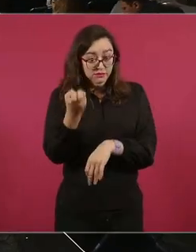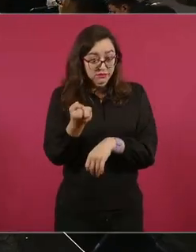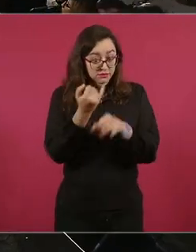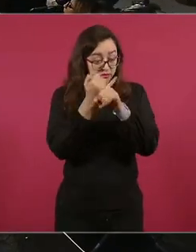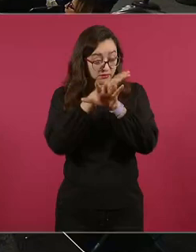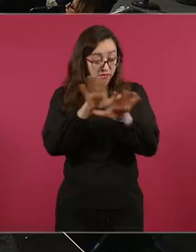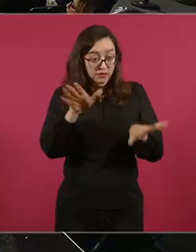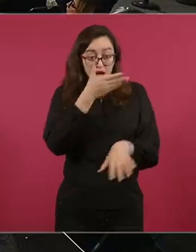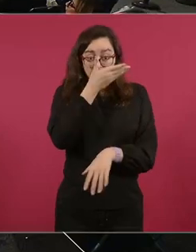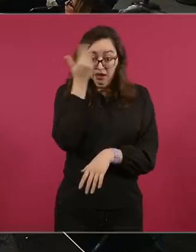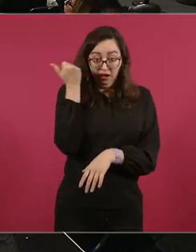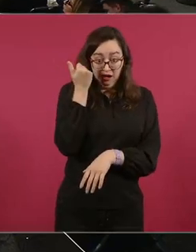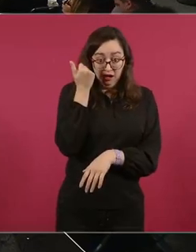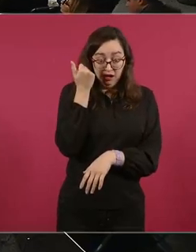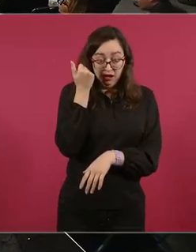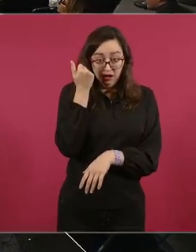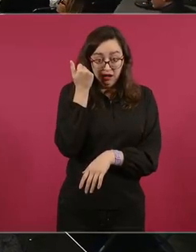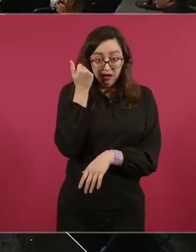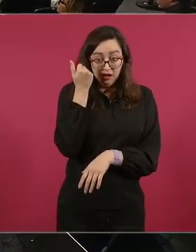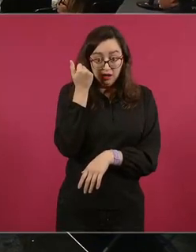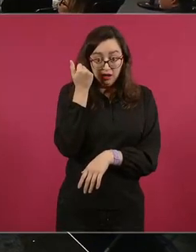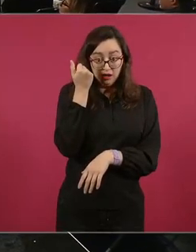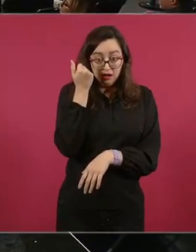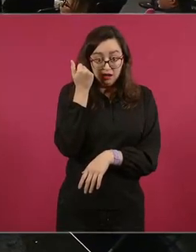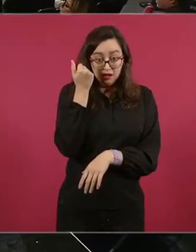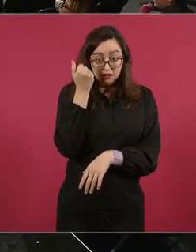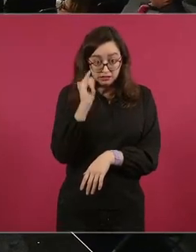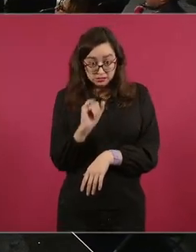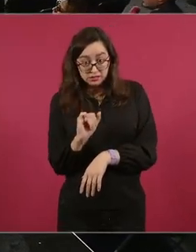Jesús. Sí.